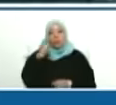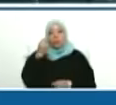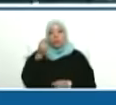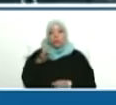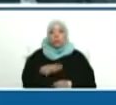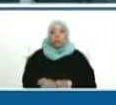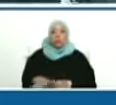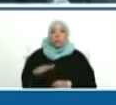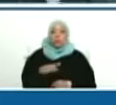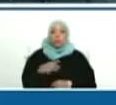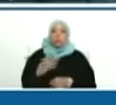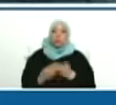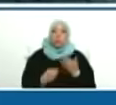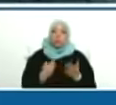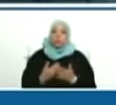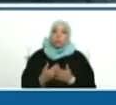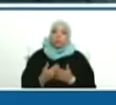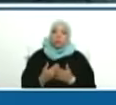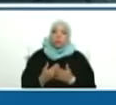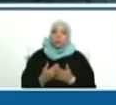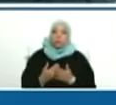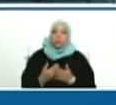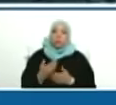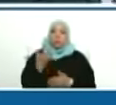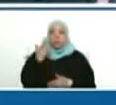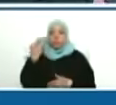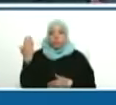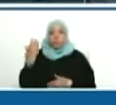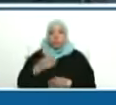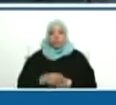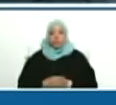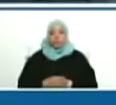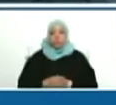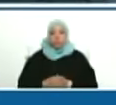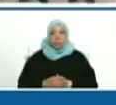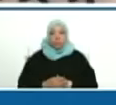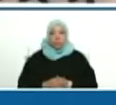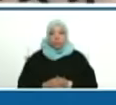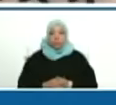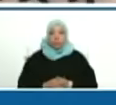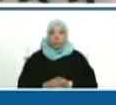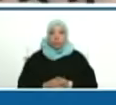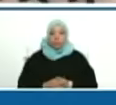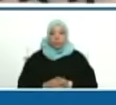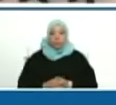¿Ah? ¿Qué les parece? Adelante, Josué, adelante.